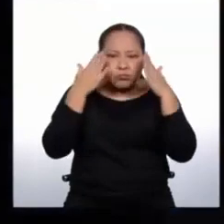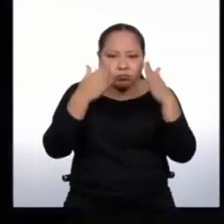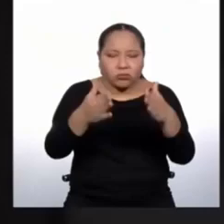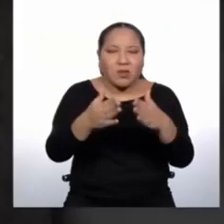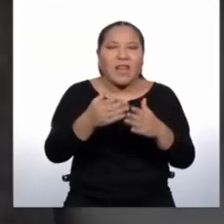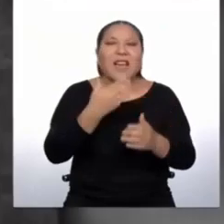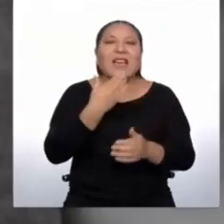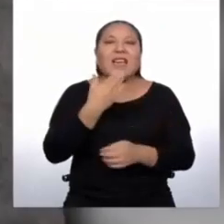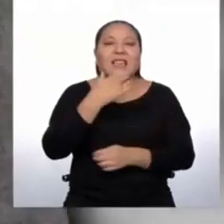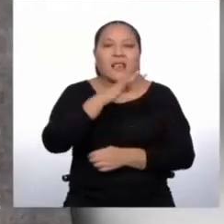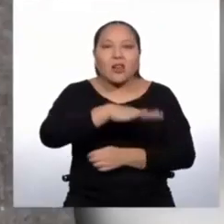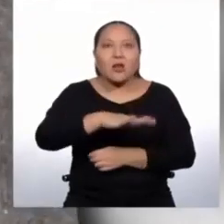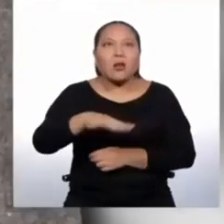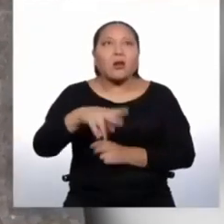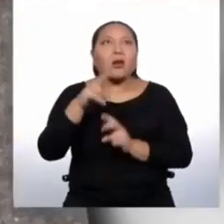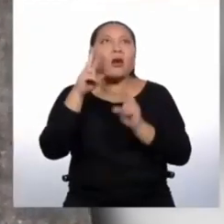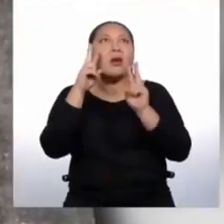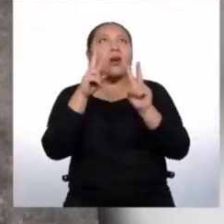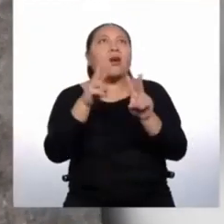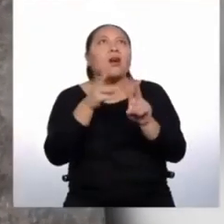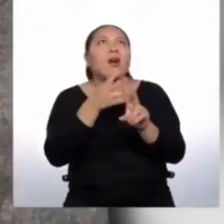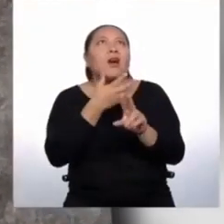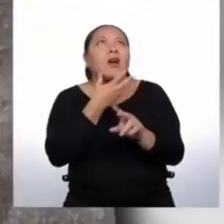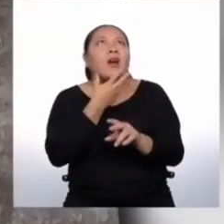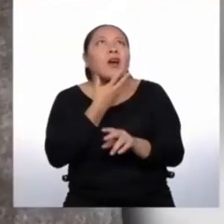país.